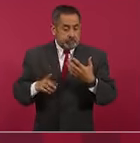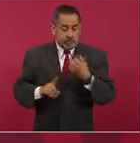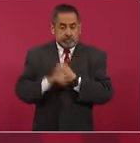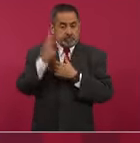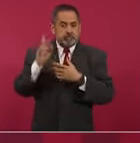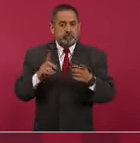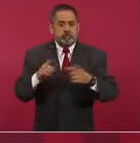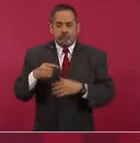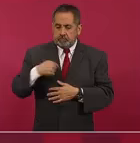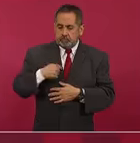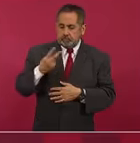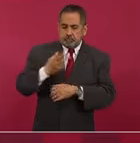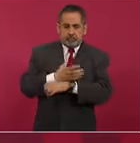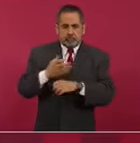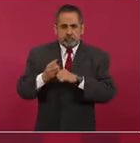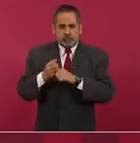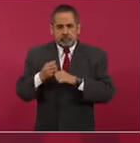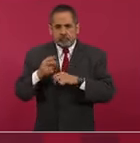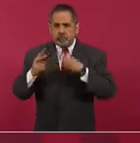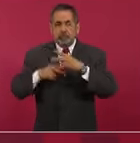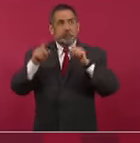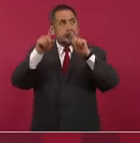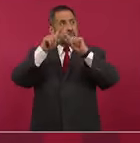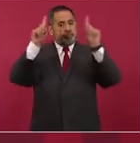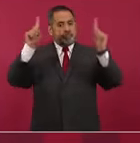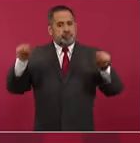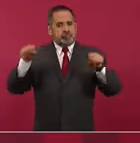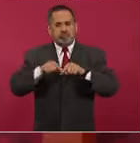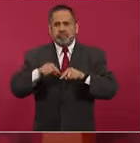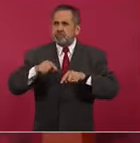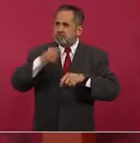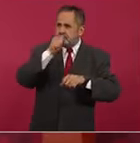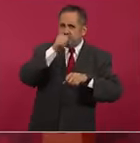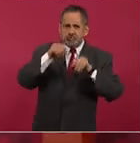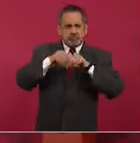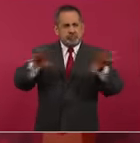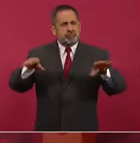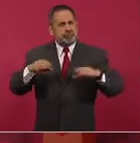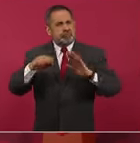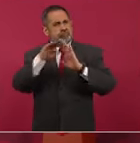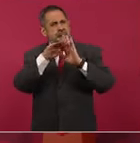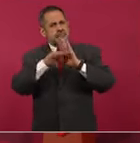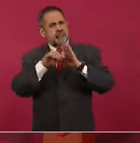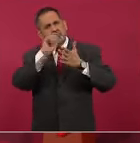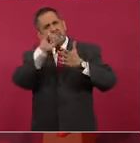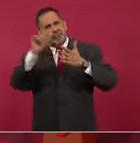yo y dos compañeros más pusimos en el pizarrón un manifiesto, escribimos.